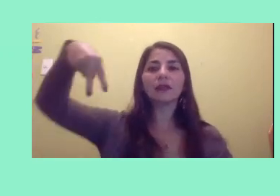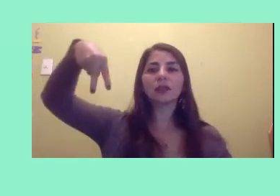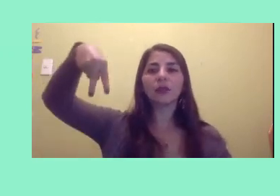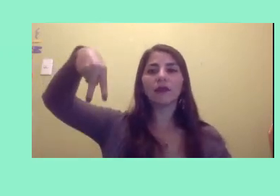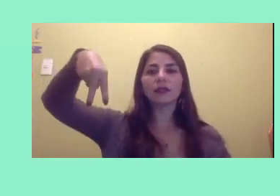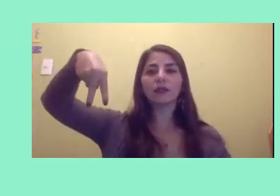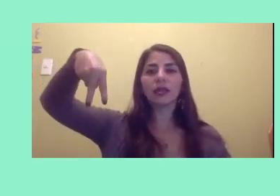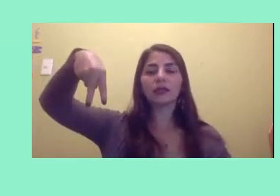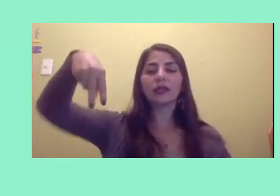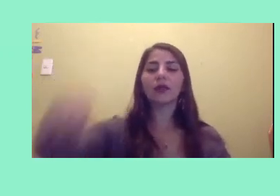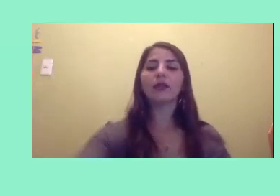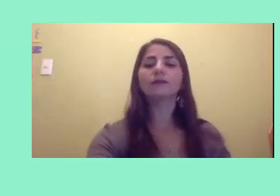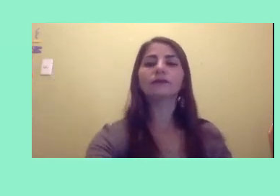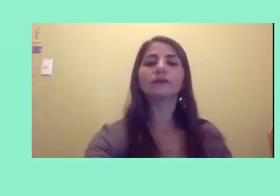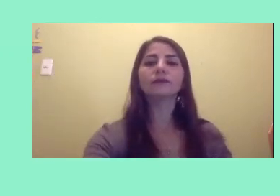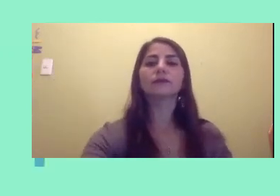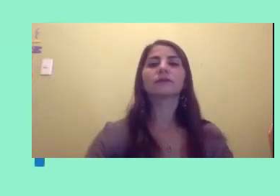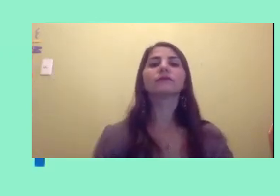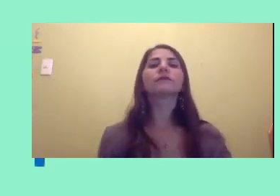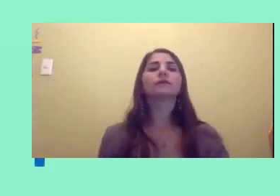La N no se mueve, se pone ahí tal cual.